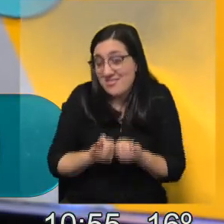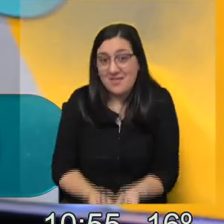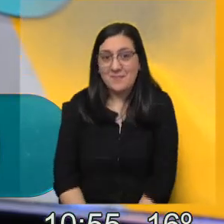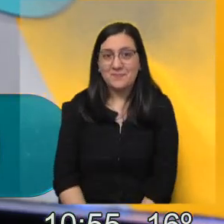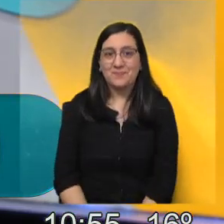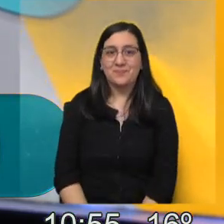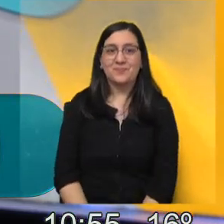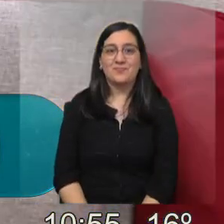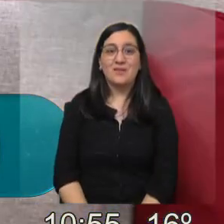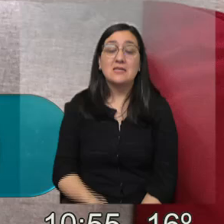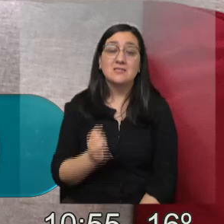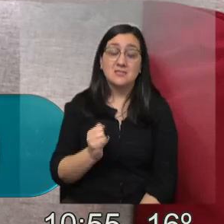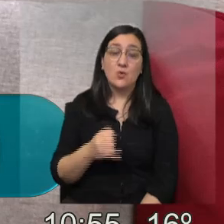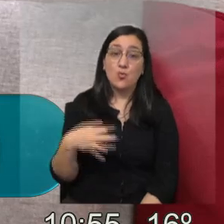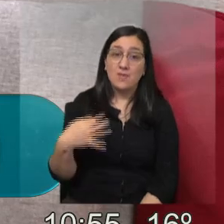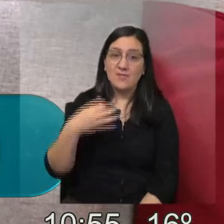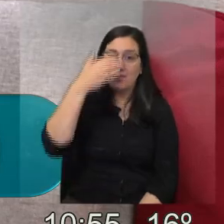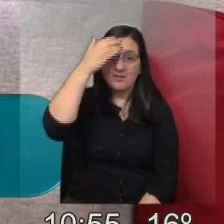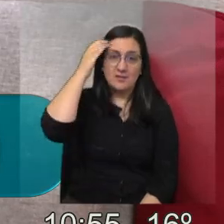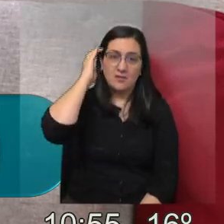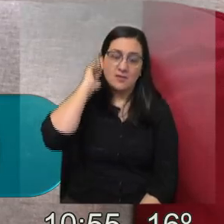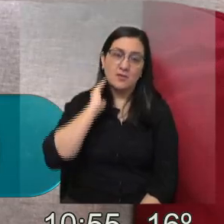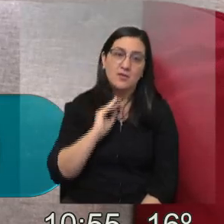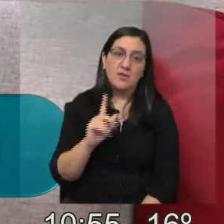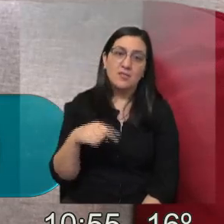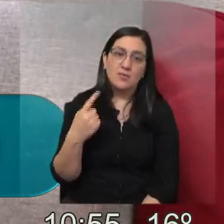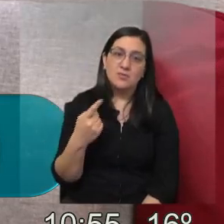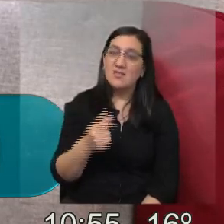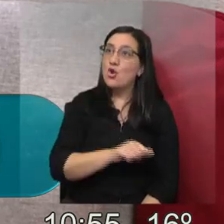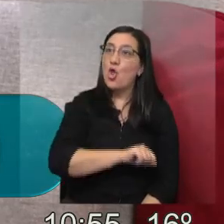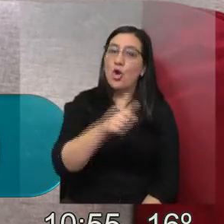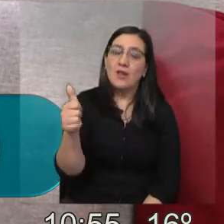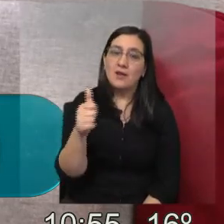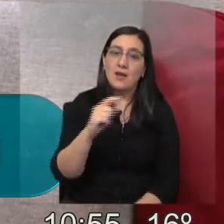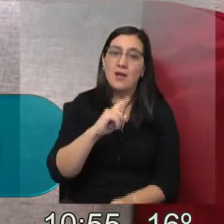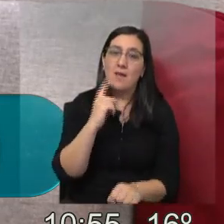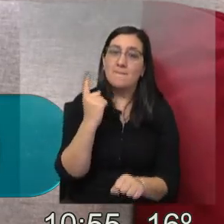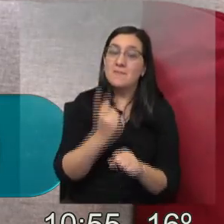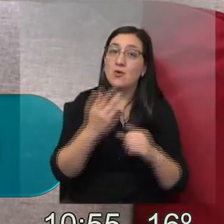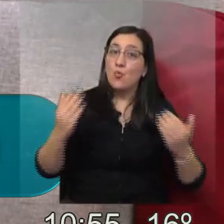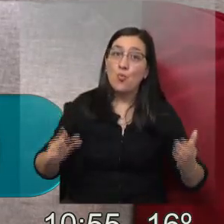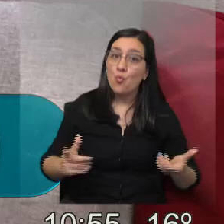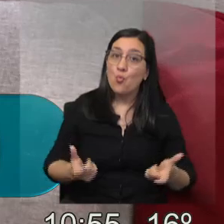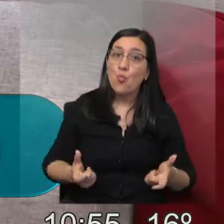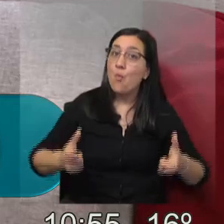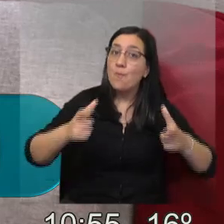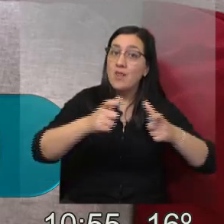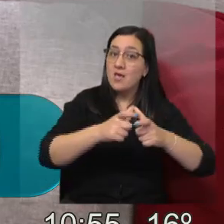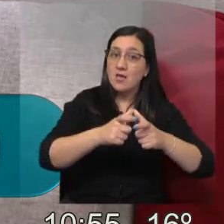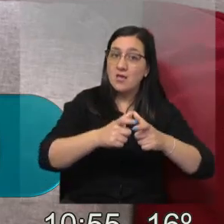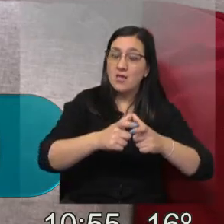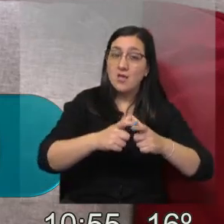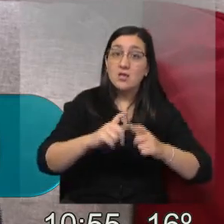Sí, justamente, digamos, luego de haber logrado esta primer cumbre, ¿no? Haber llegado a